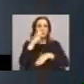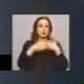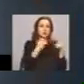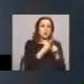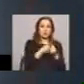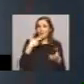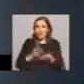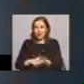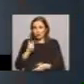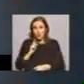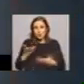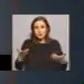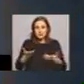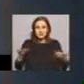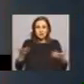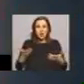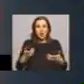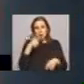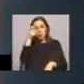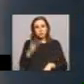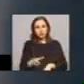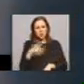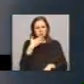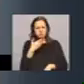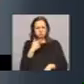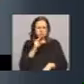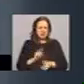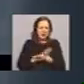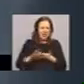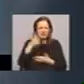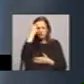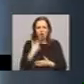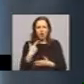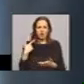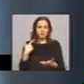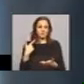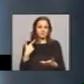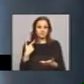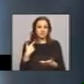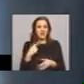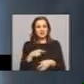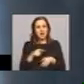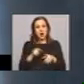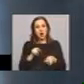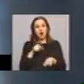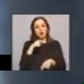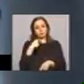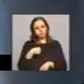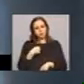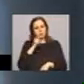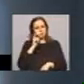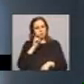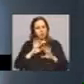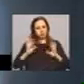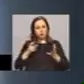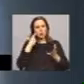no pasa nada. Es decir, un señor que no tiene ningún tipo de noción de contexto histórico, no sabe. Él se mueve en una burbuja sin tener ningún tipo de noción